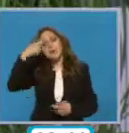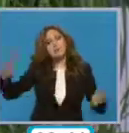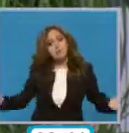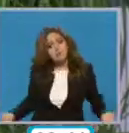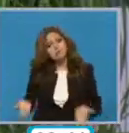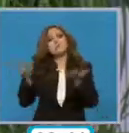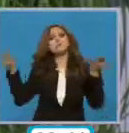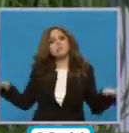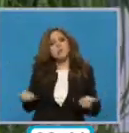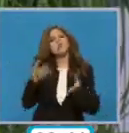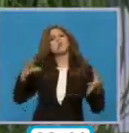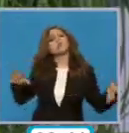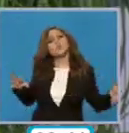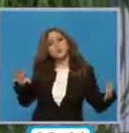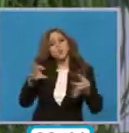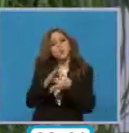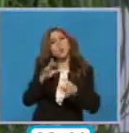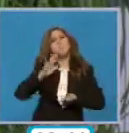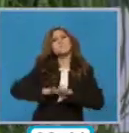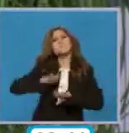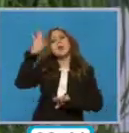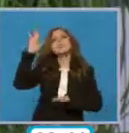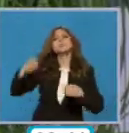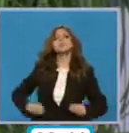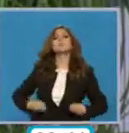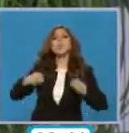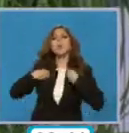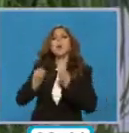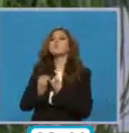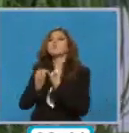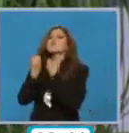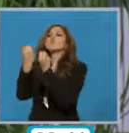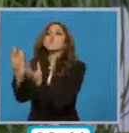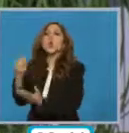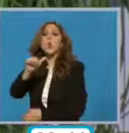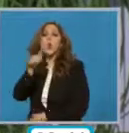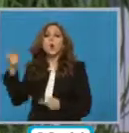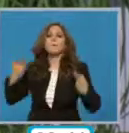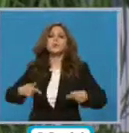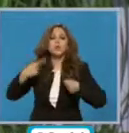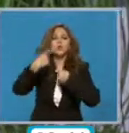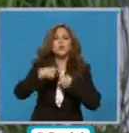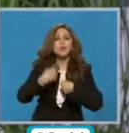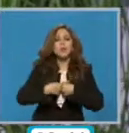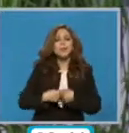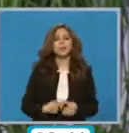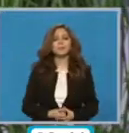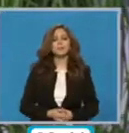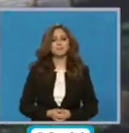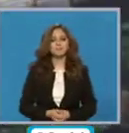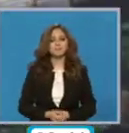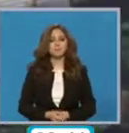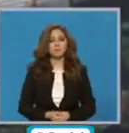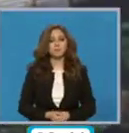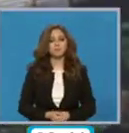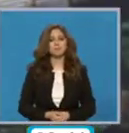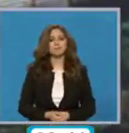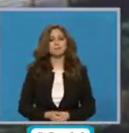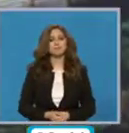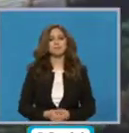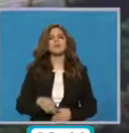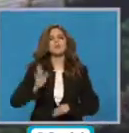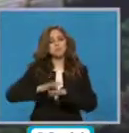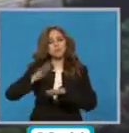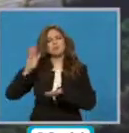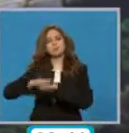que puedan formar parte de prolongar la vida de alguien más digamos en un año? ¿Cuánto más Cada vez aumentamos? existen más personas que